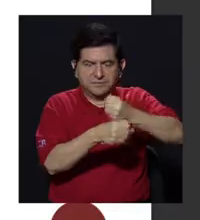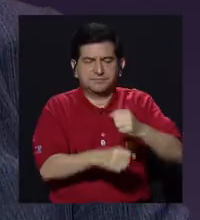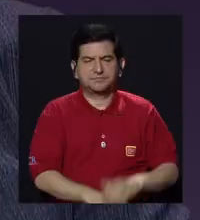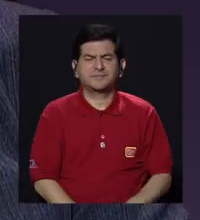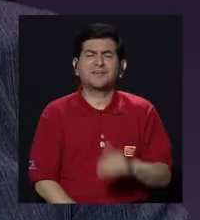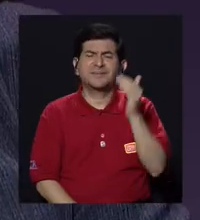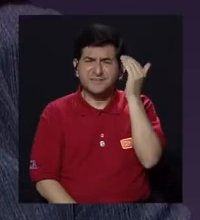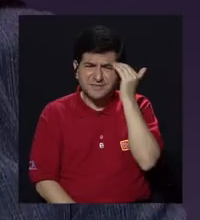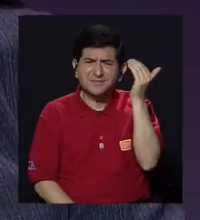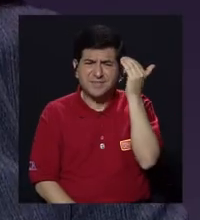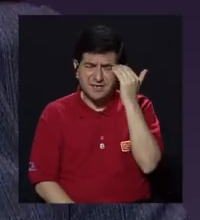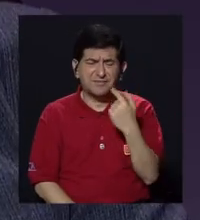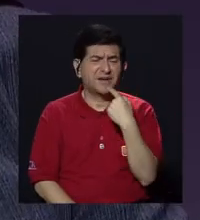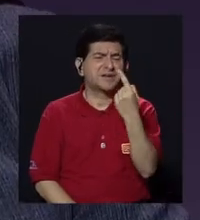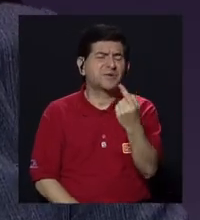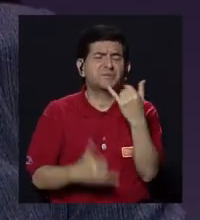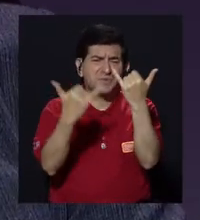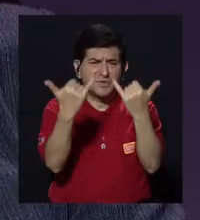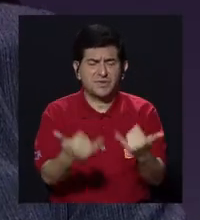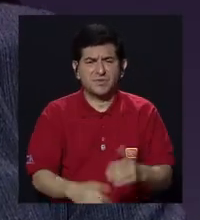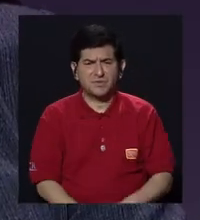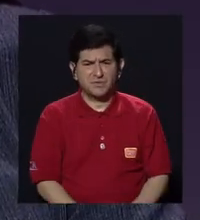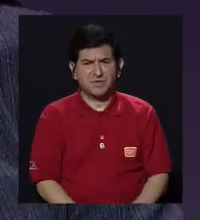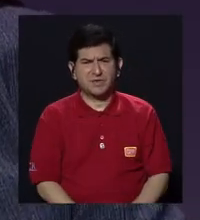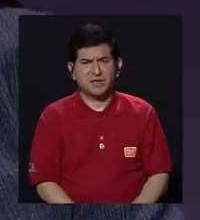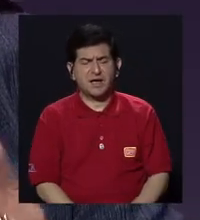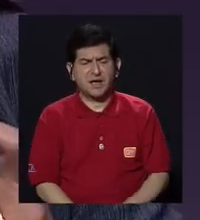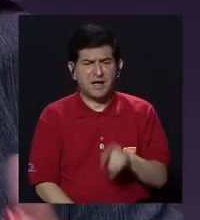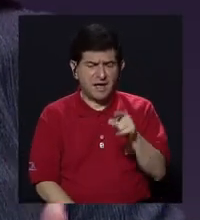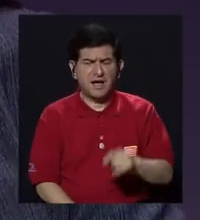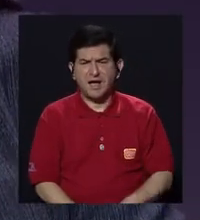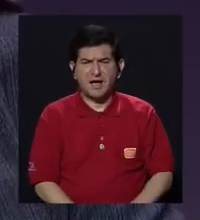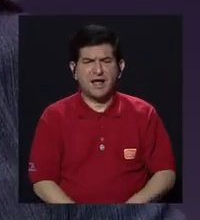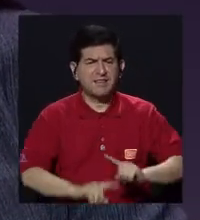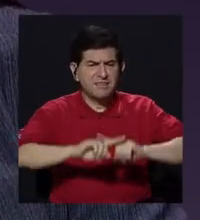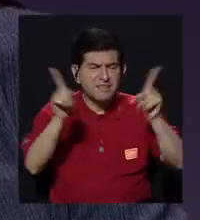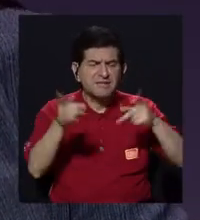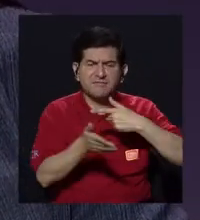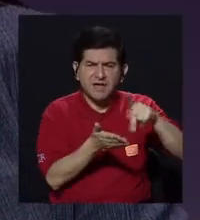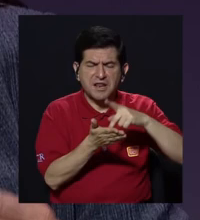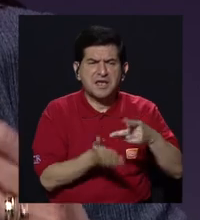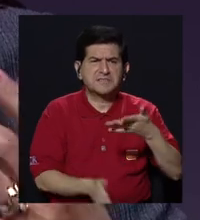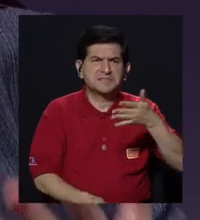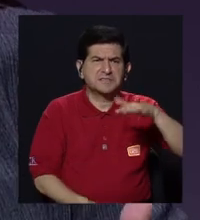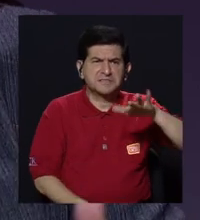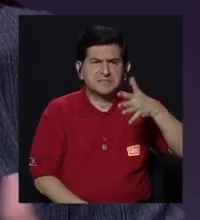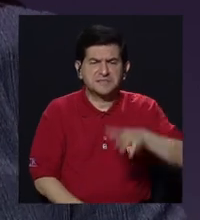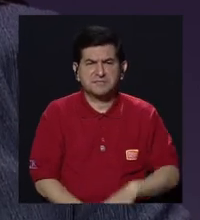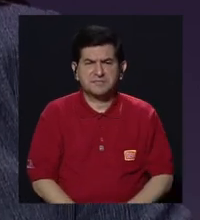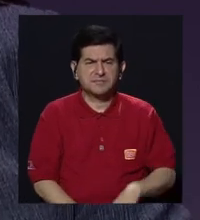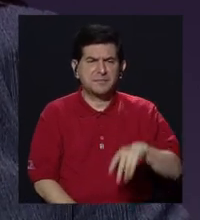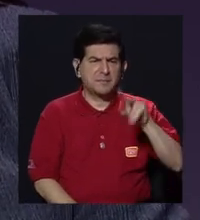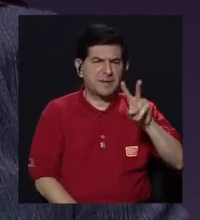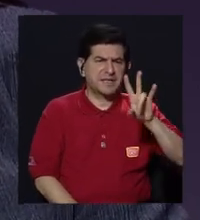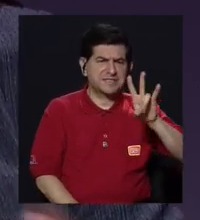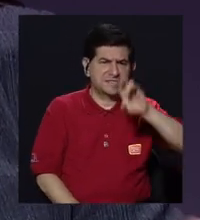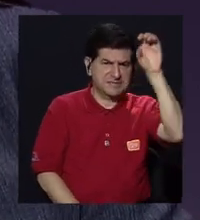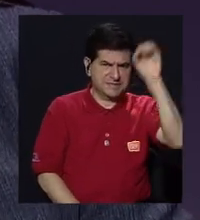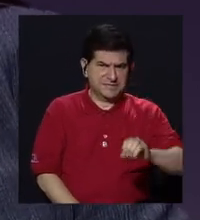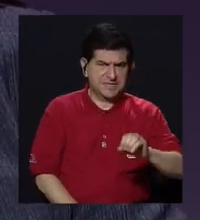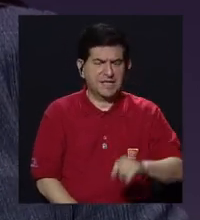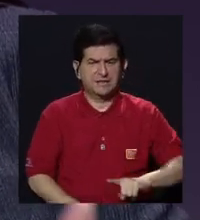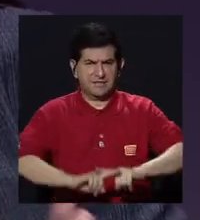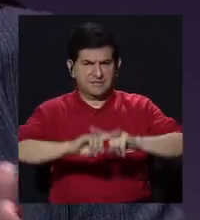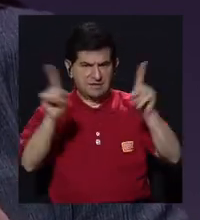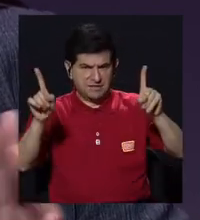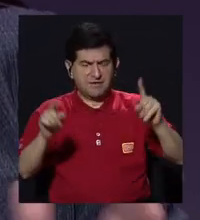trabajo. Sabemos, como usted lo ha mencionado, que se da una brecha salarial que puede andar alrededor de un